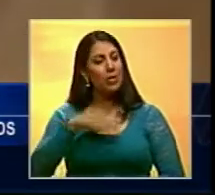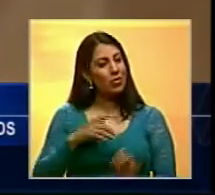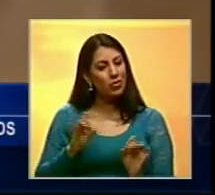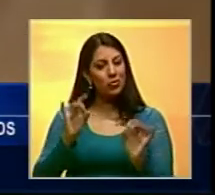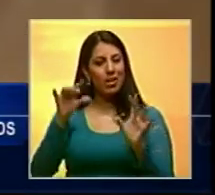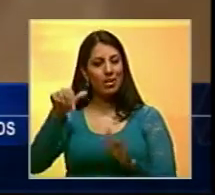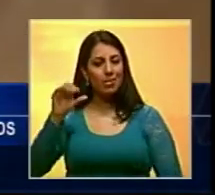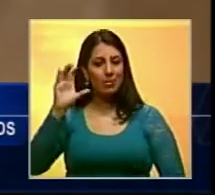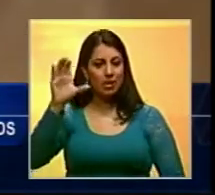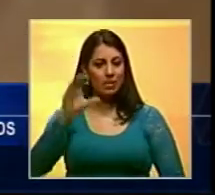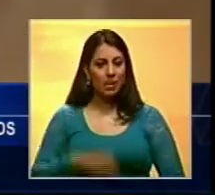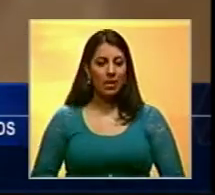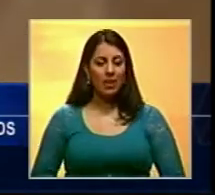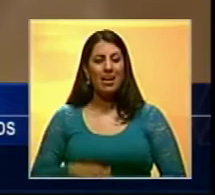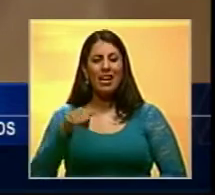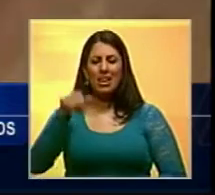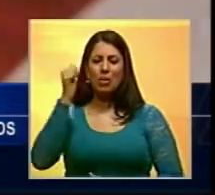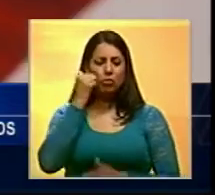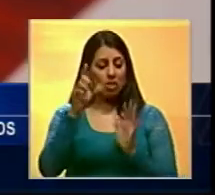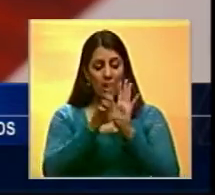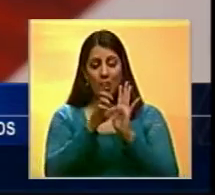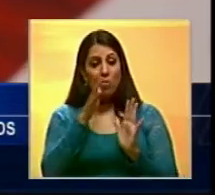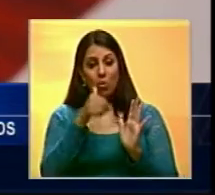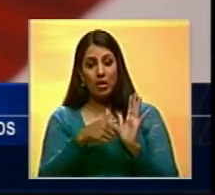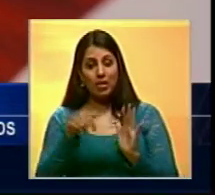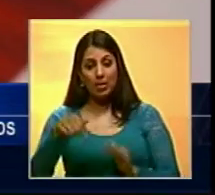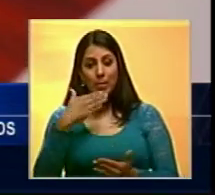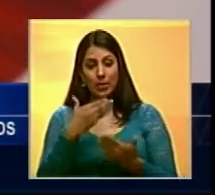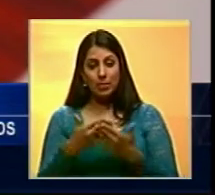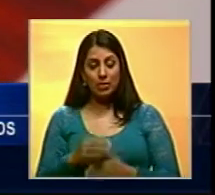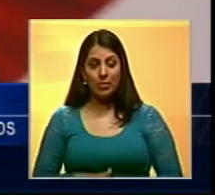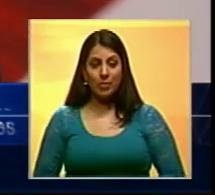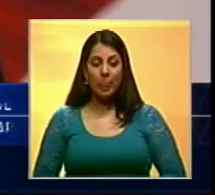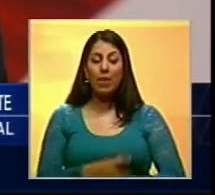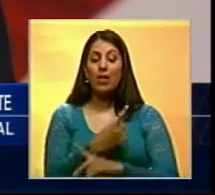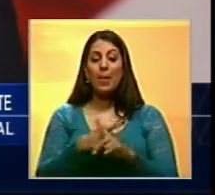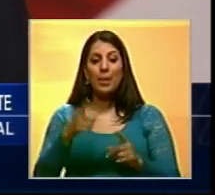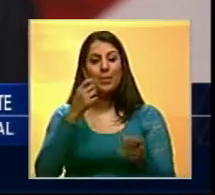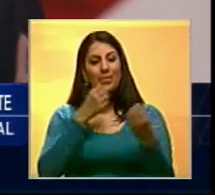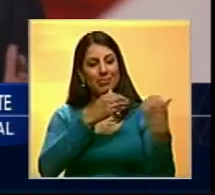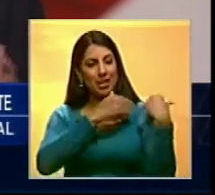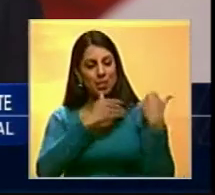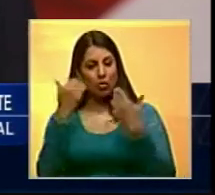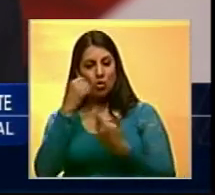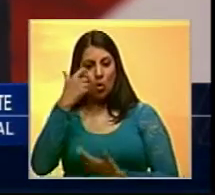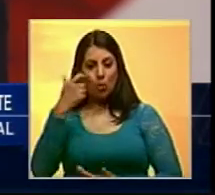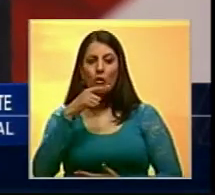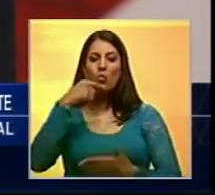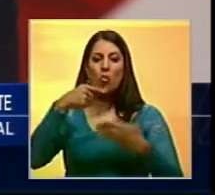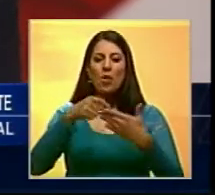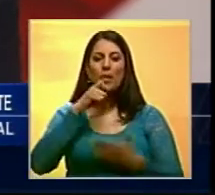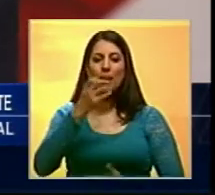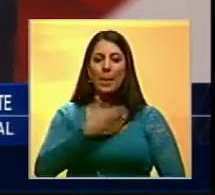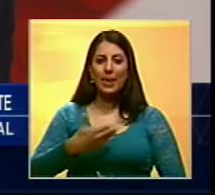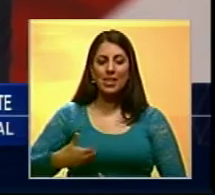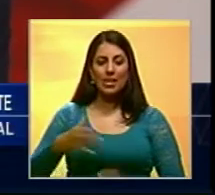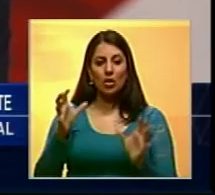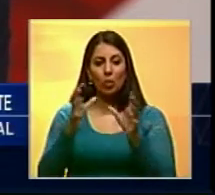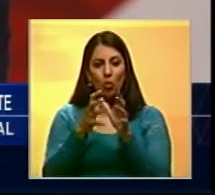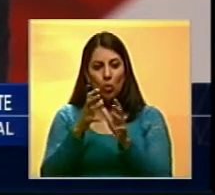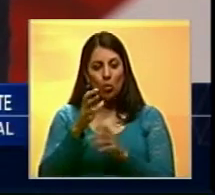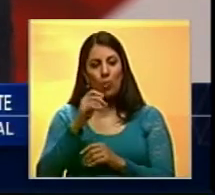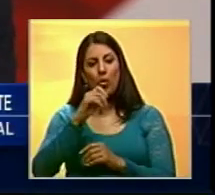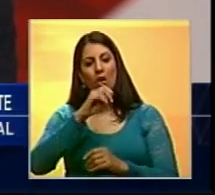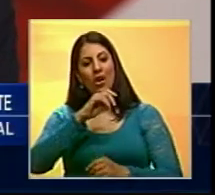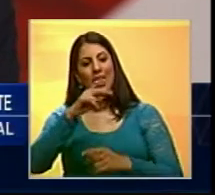sacar de nuestro país. Están aquí ilegalmente. Entre sus primeras designaciones, Trump nombró al presidente del Partido